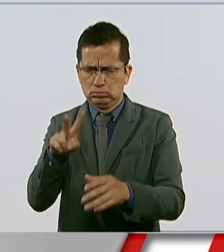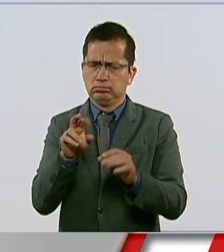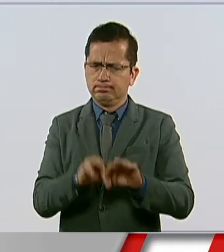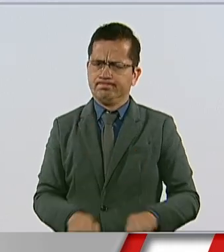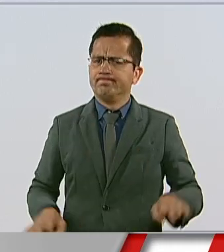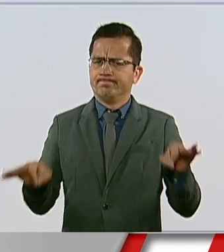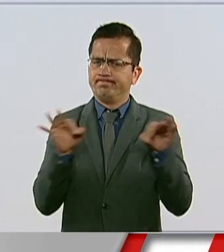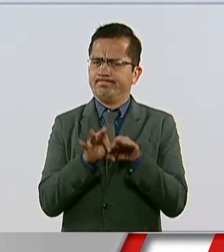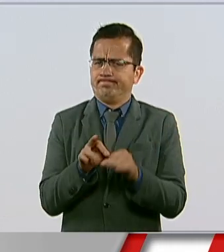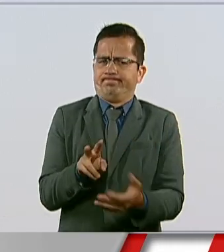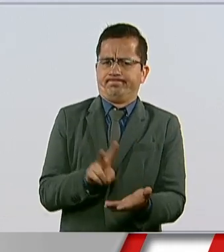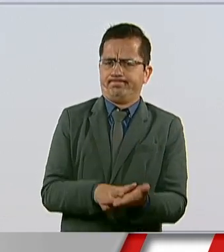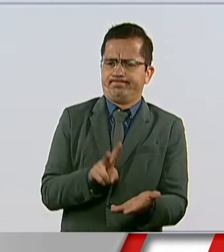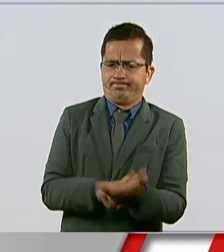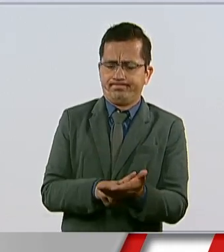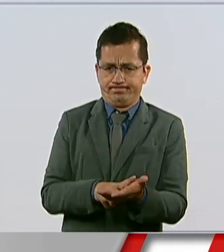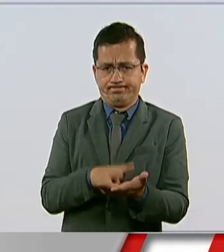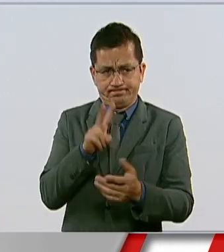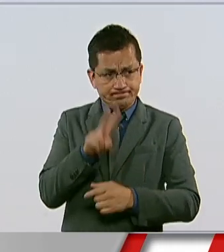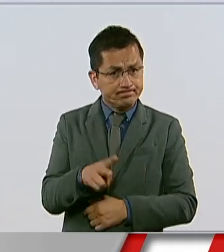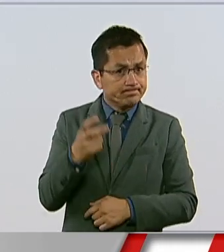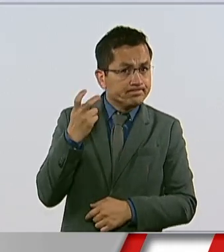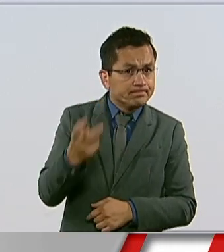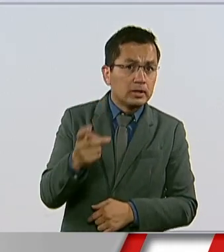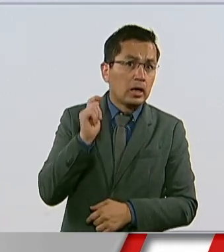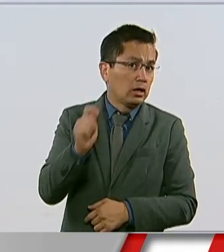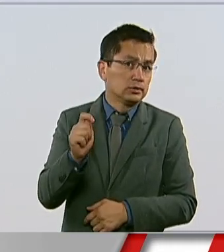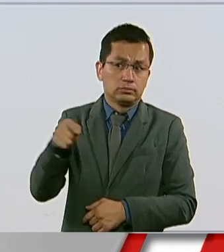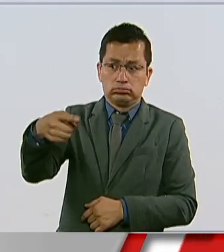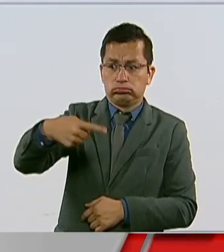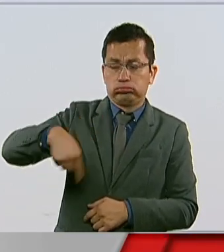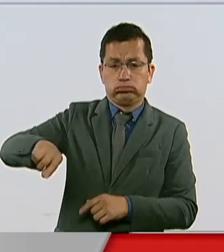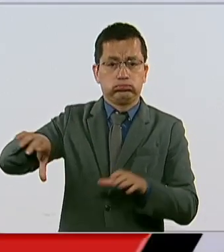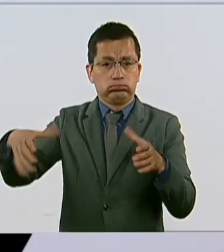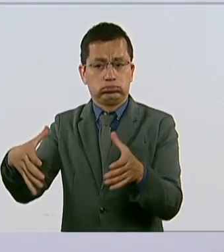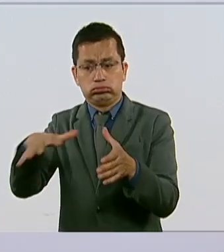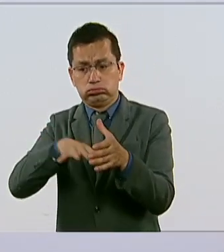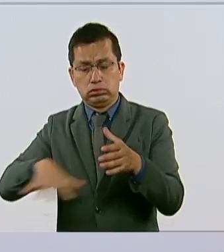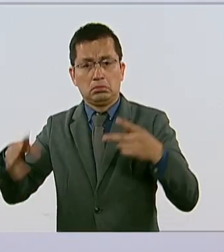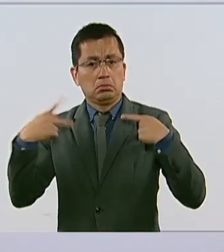expresiones, porque finalmente representan una parte de la sociedad.